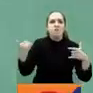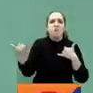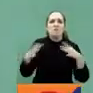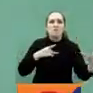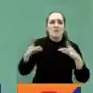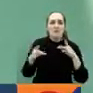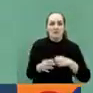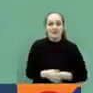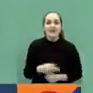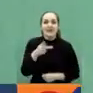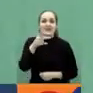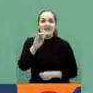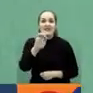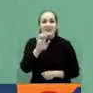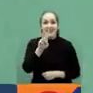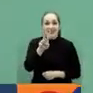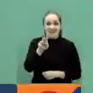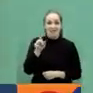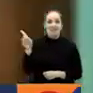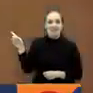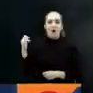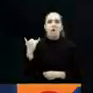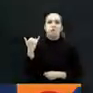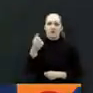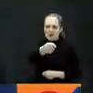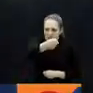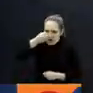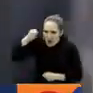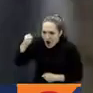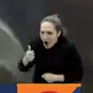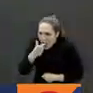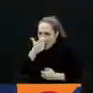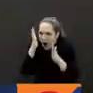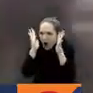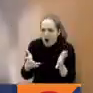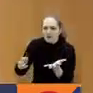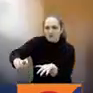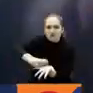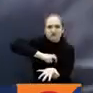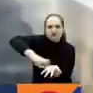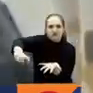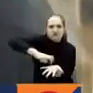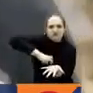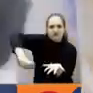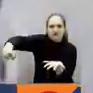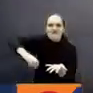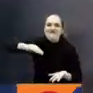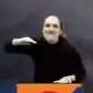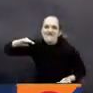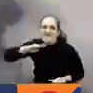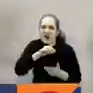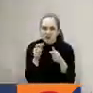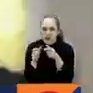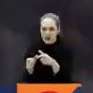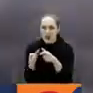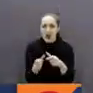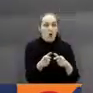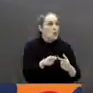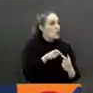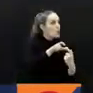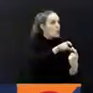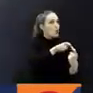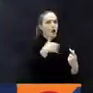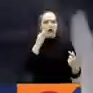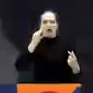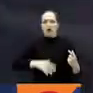En Kiev se encontró una de las oficinas del mercado negro de certificados de vacunación falsos, esos que muchos en países vecinos utilizan para poder